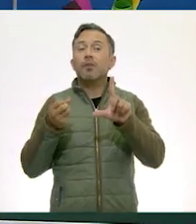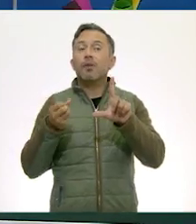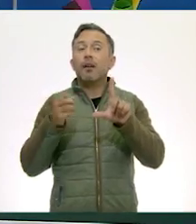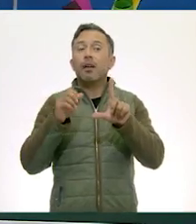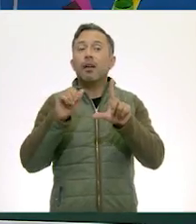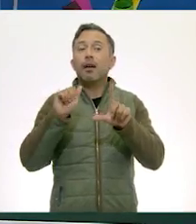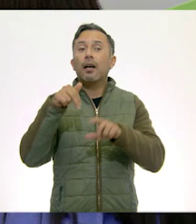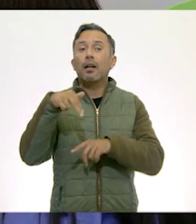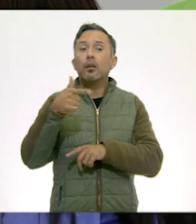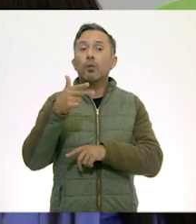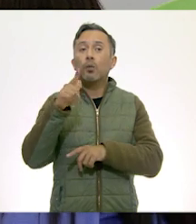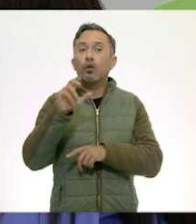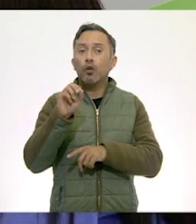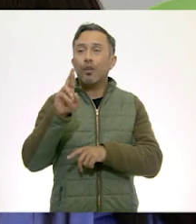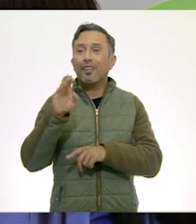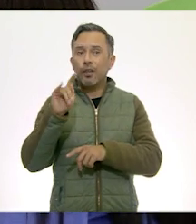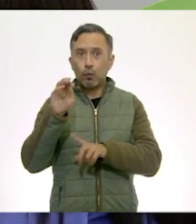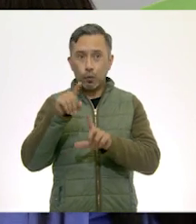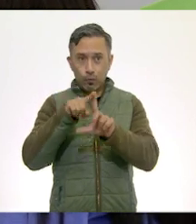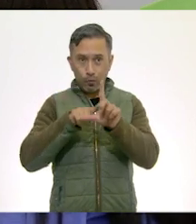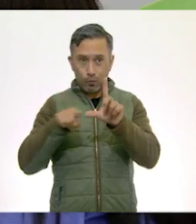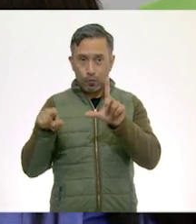90 grados. Ok, perfecto.